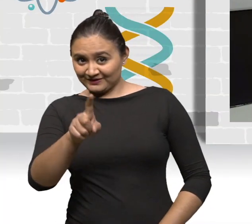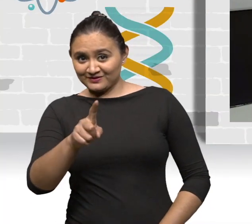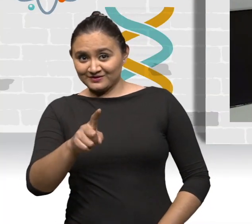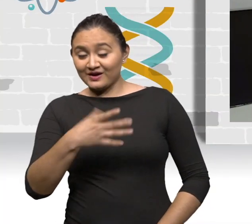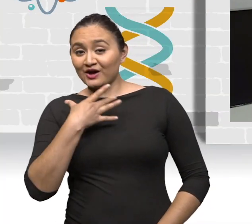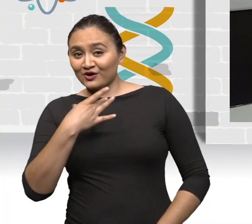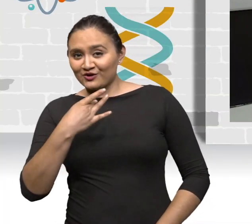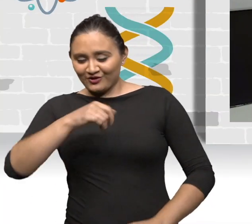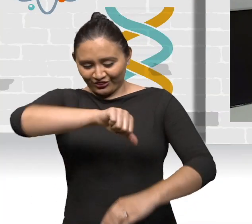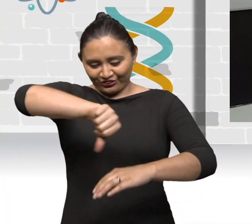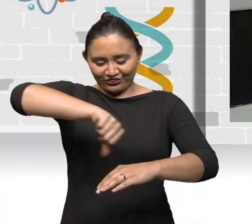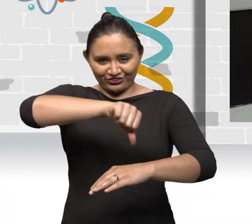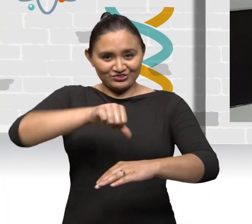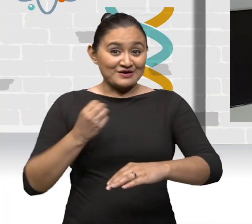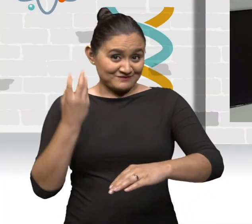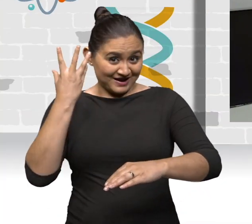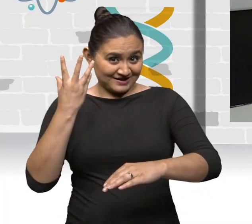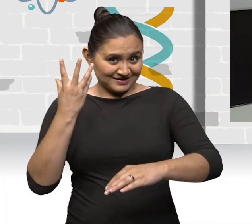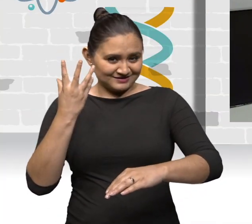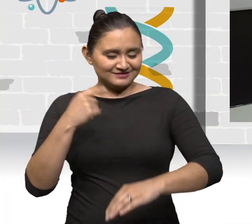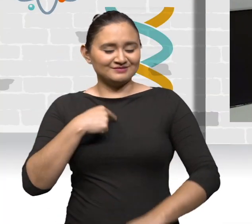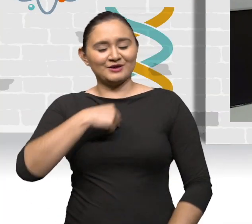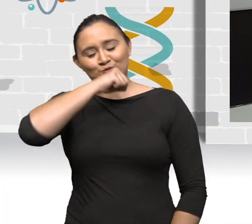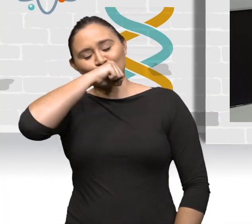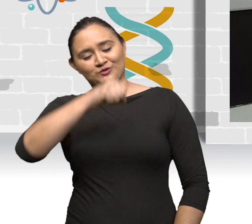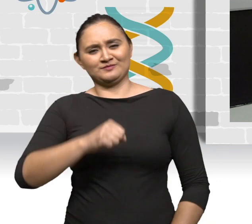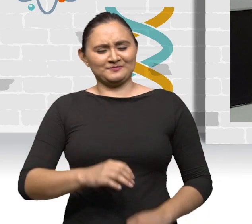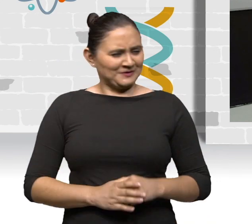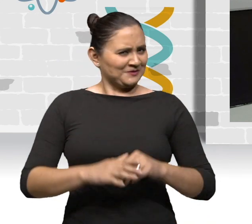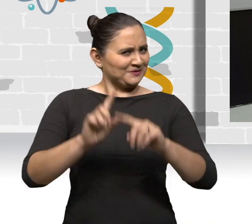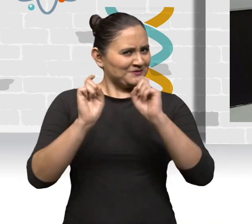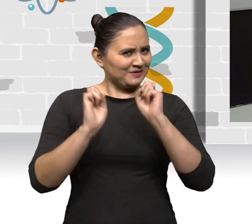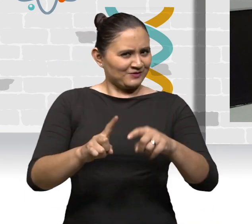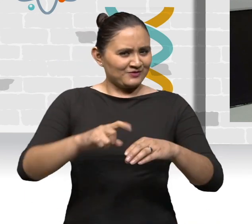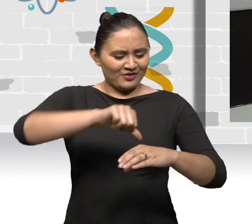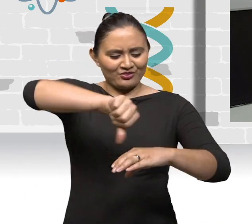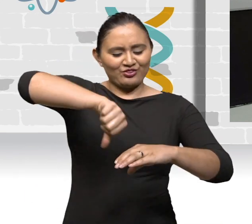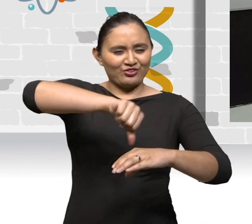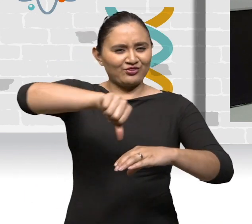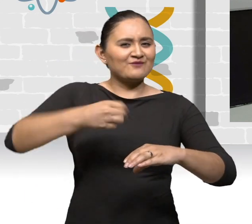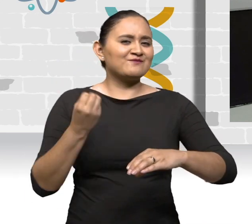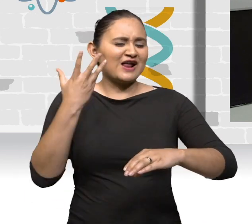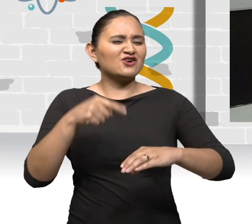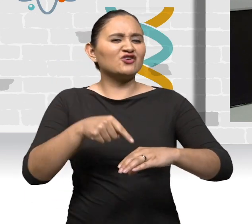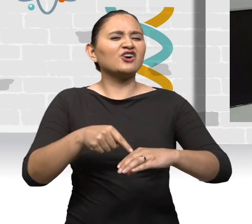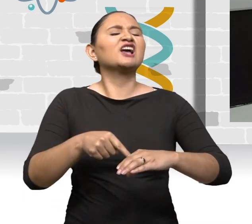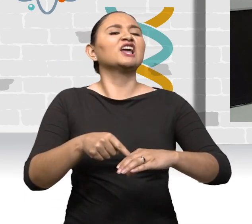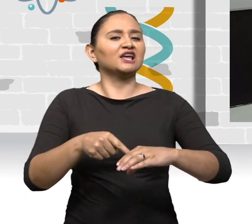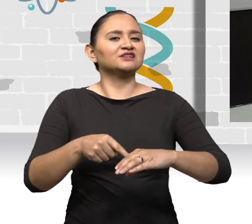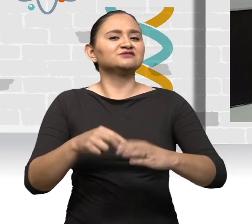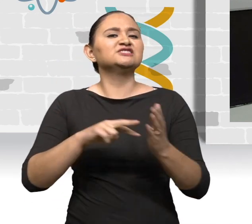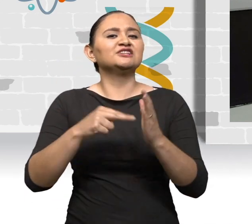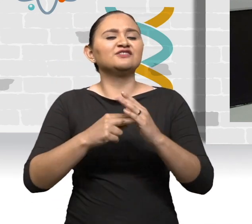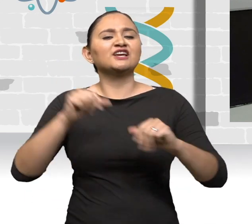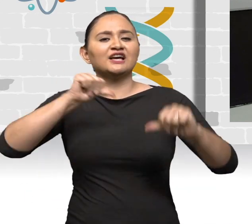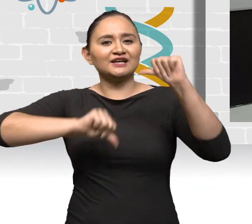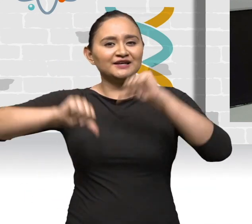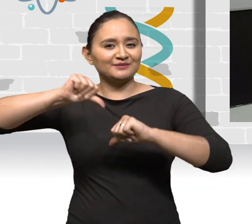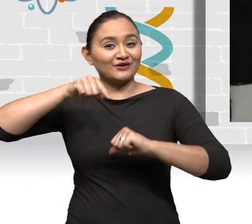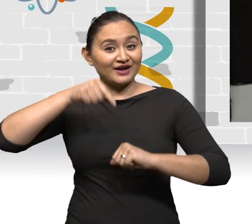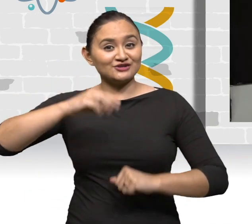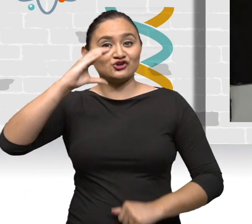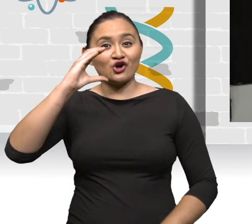¿Te gusta la mayonesa? A mí me encanta. Pero ¿te has preguntado qué es la mayonesa desde el punto de vista químico? Pues es una dispersión